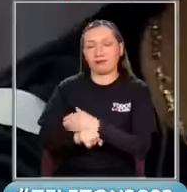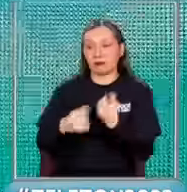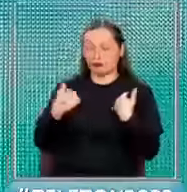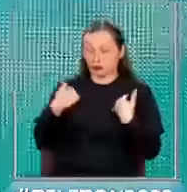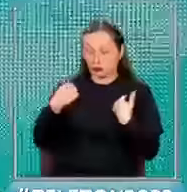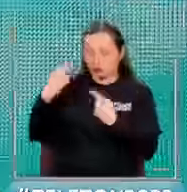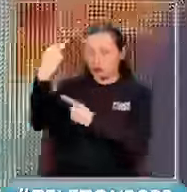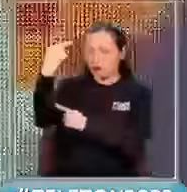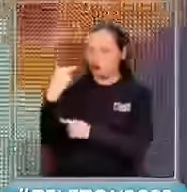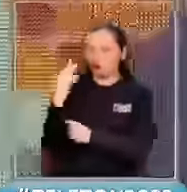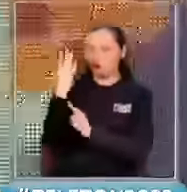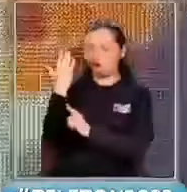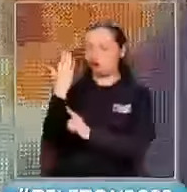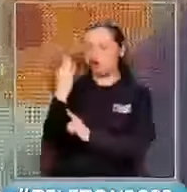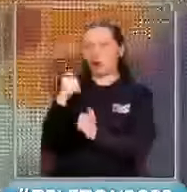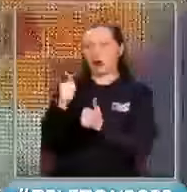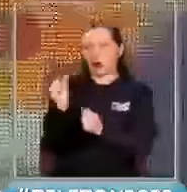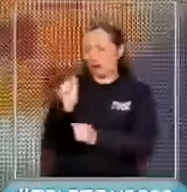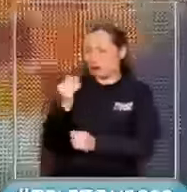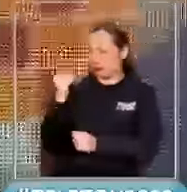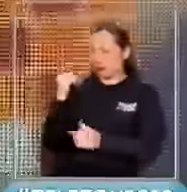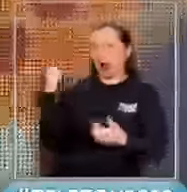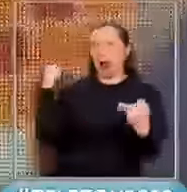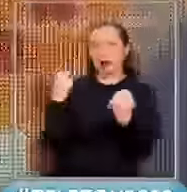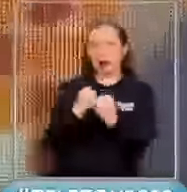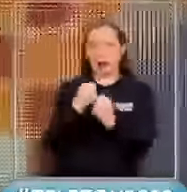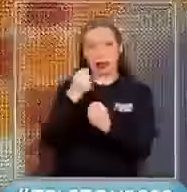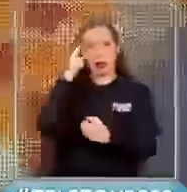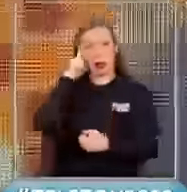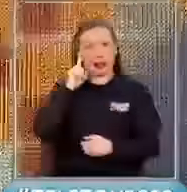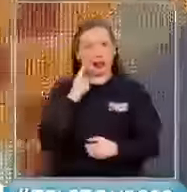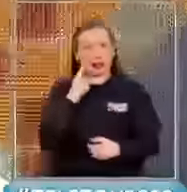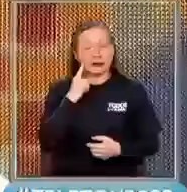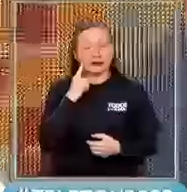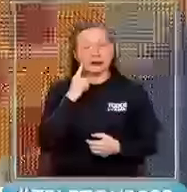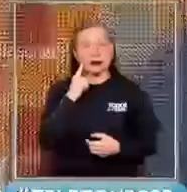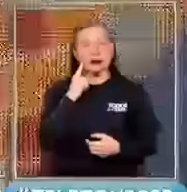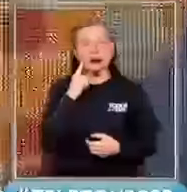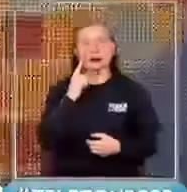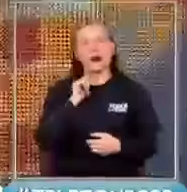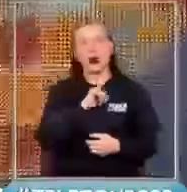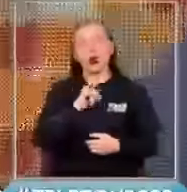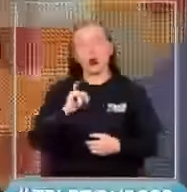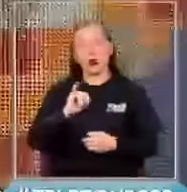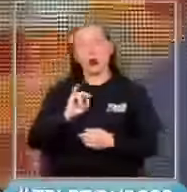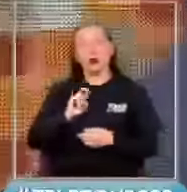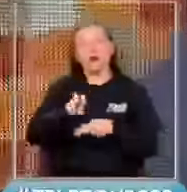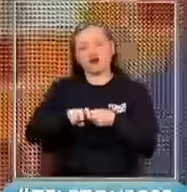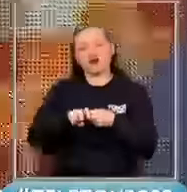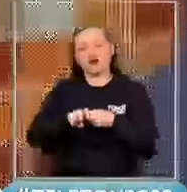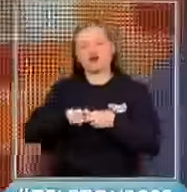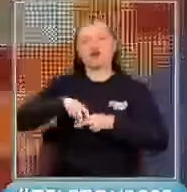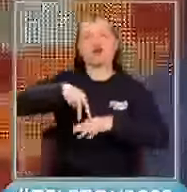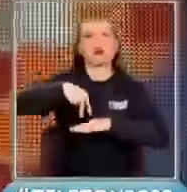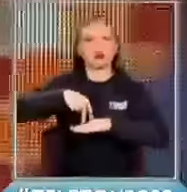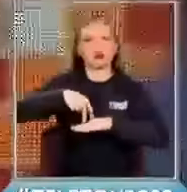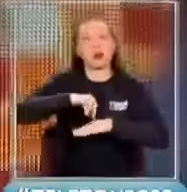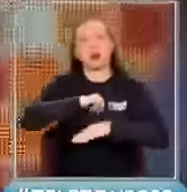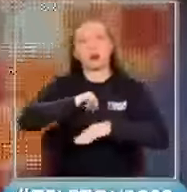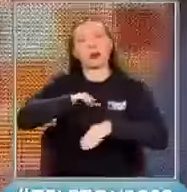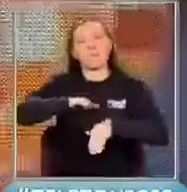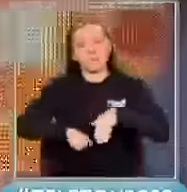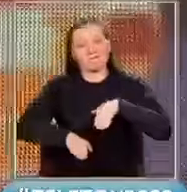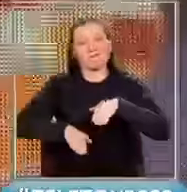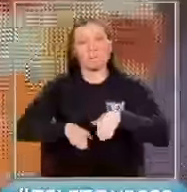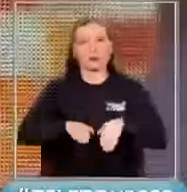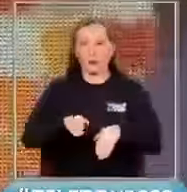veía bien, recién había tenido el accidente. Luego me pude poner de pie. Luego de eso empecé a caminar. ¿Pensaste